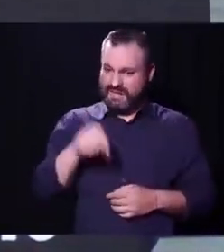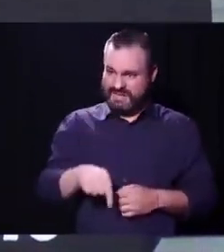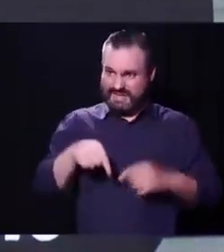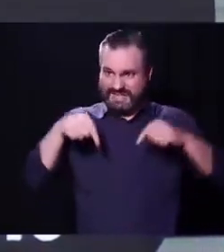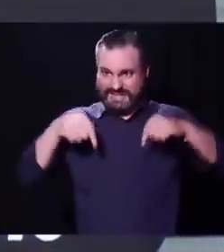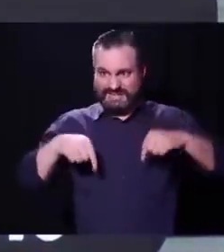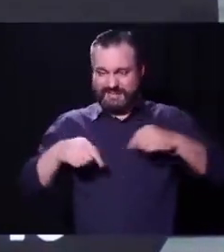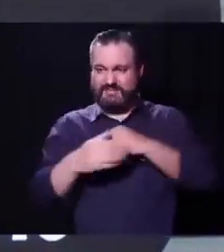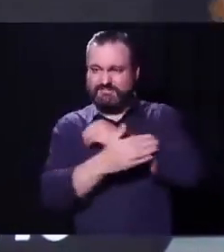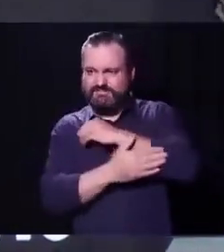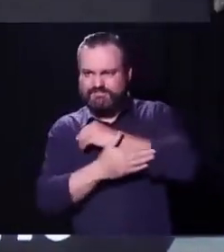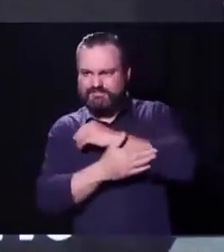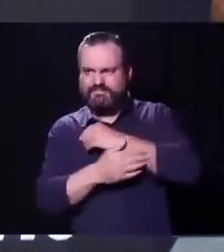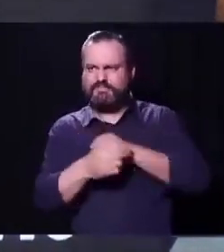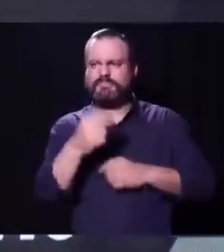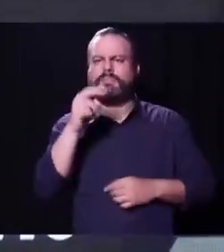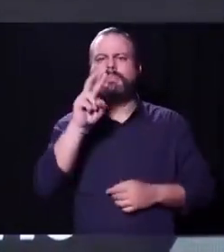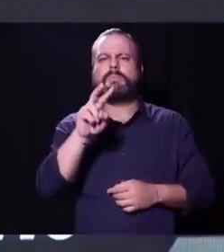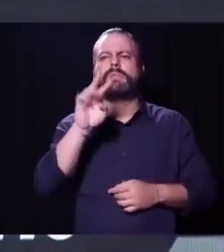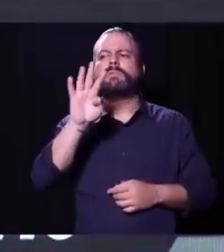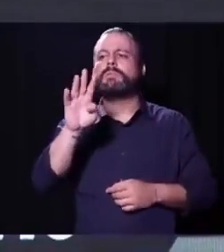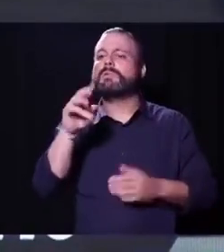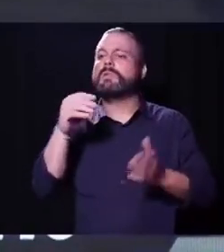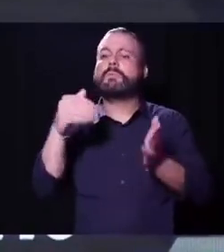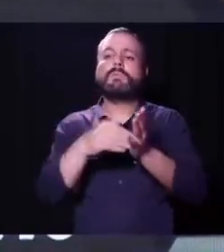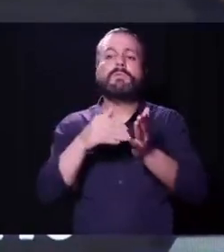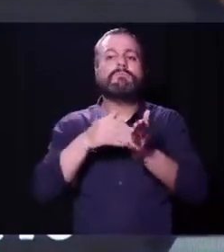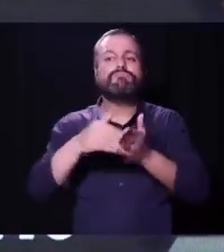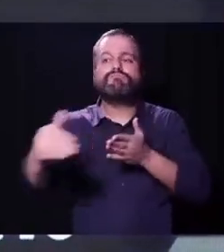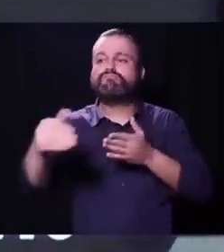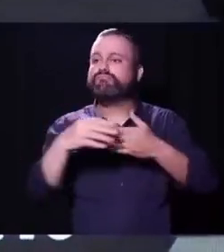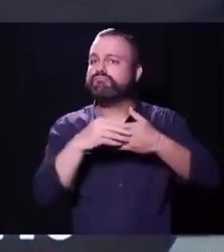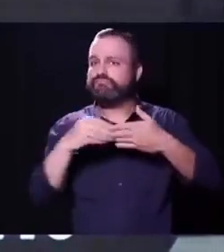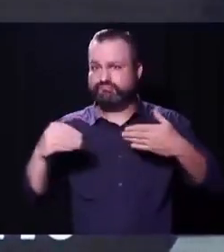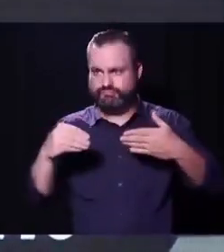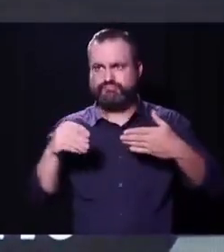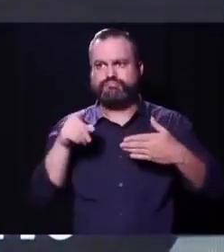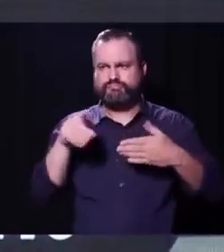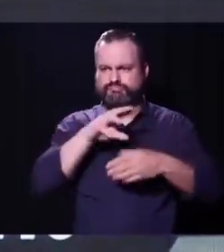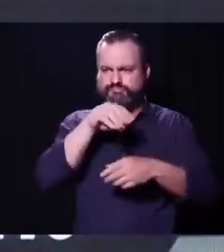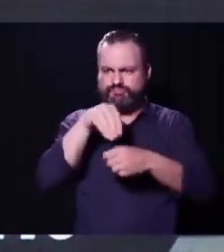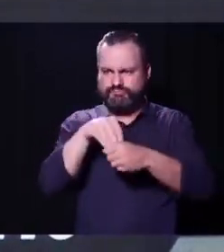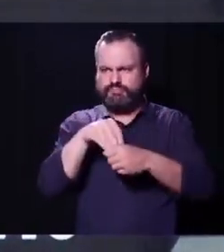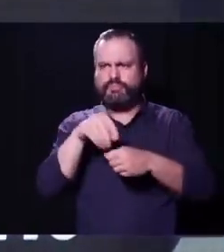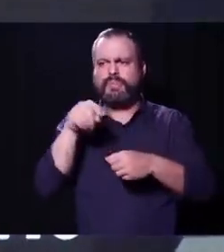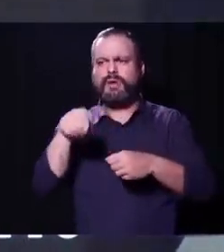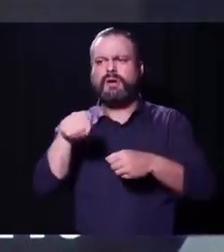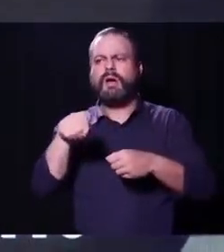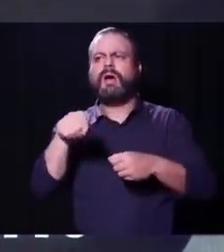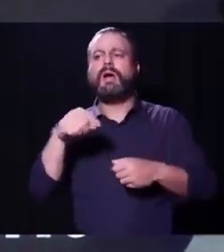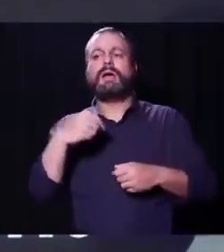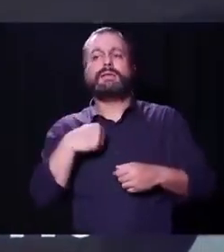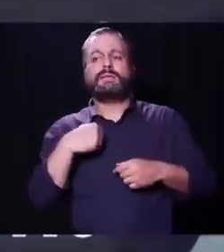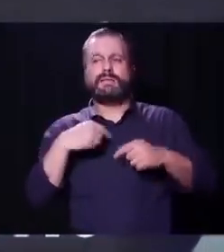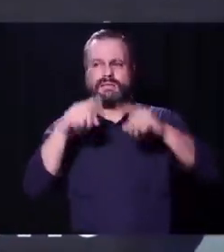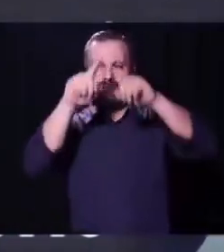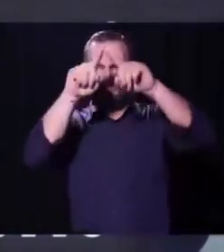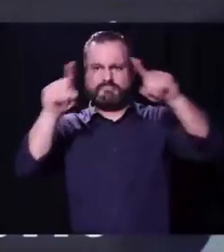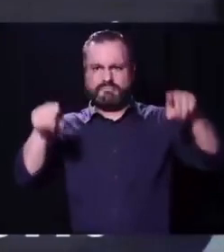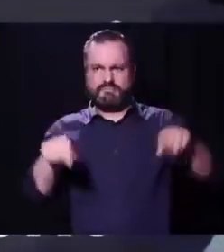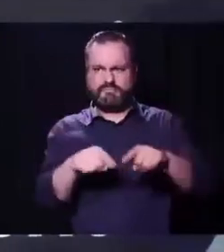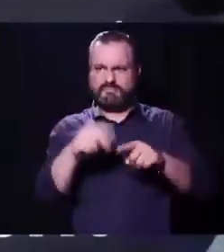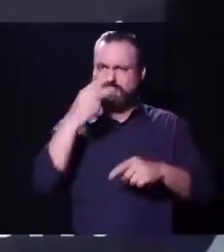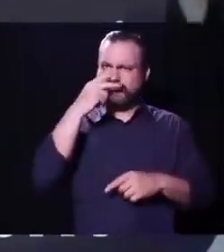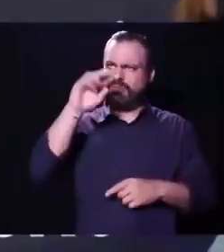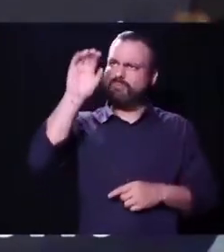de 24 mil millones de dólares. Agarremos una matriz, pongamos los países de